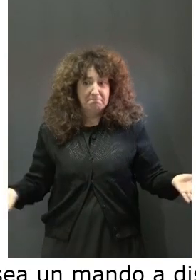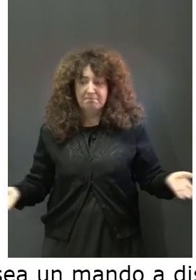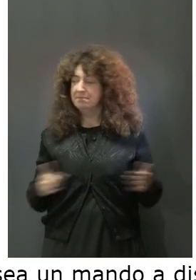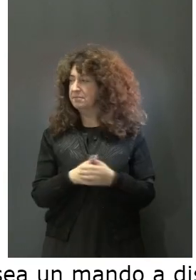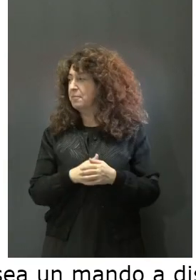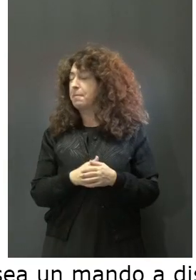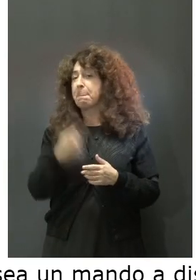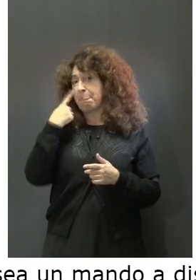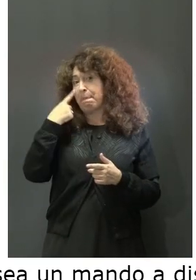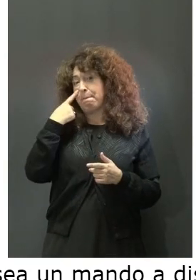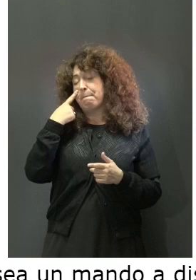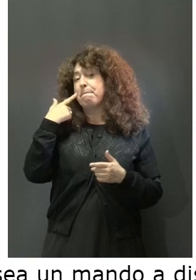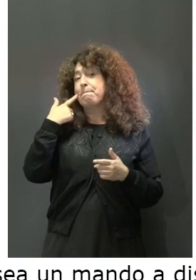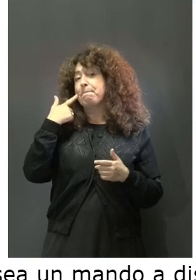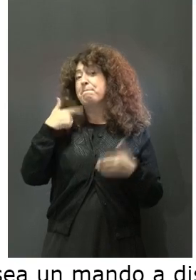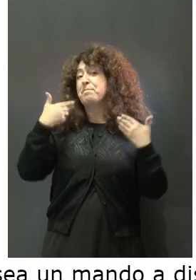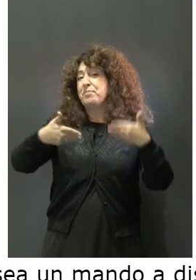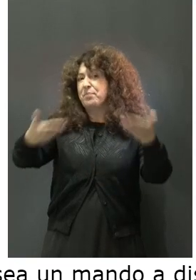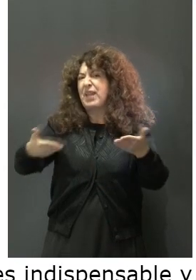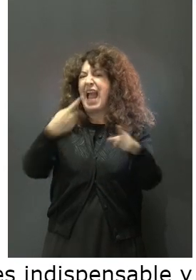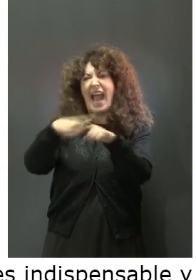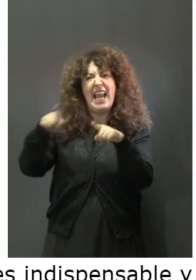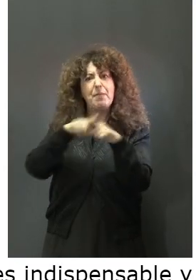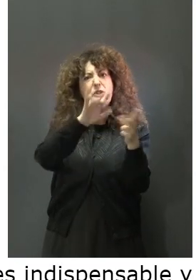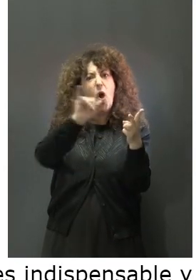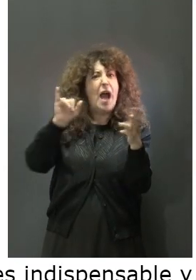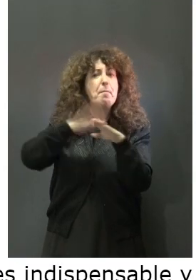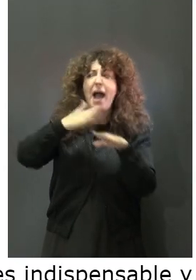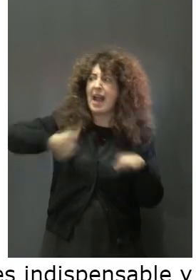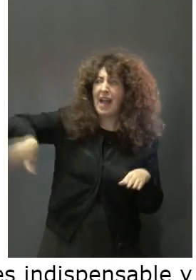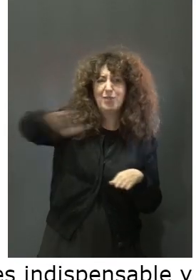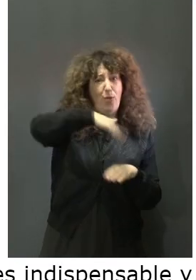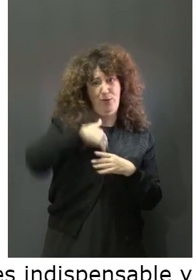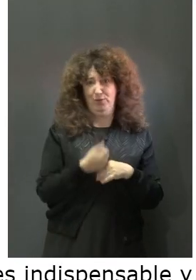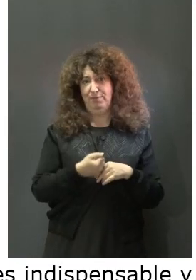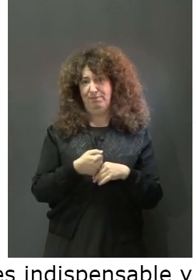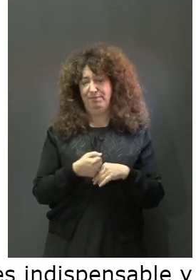vez sea más común que haya elementos para todo.